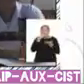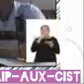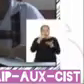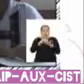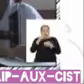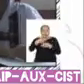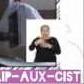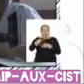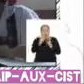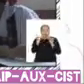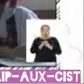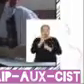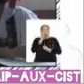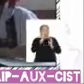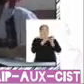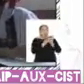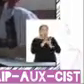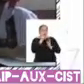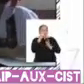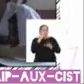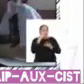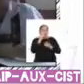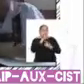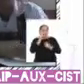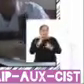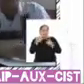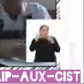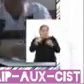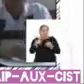nada que ver. Pero eso no significa que estudiar no valga la pena.